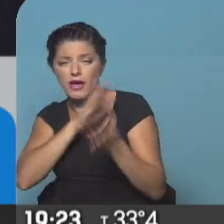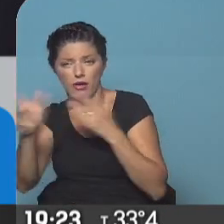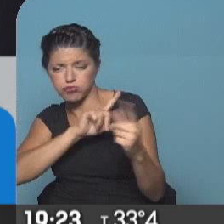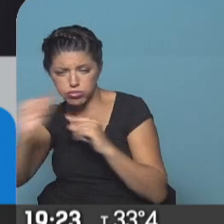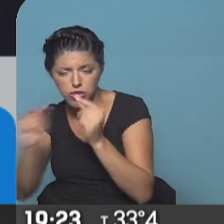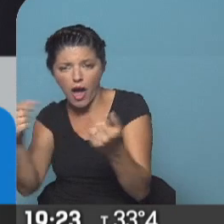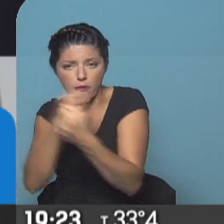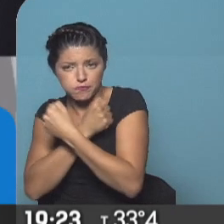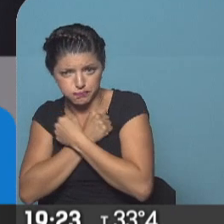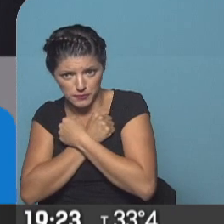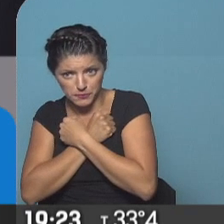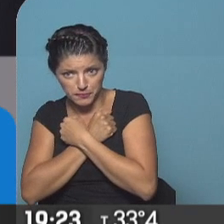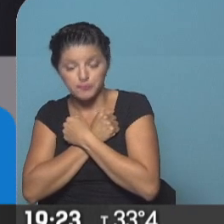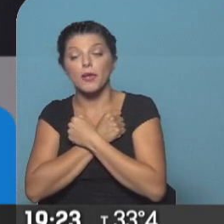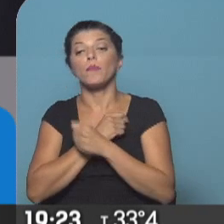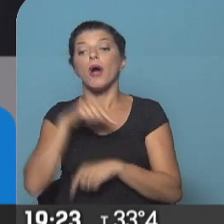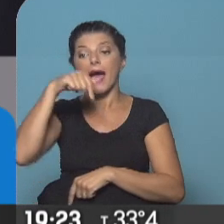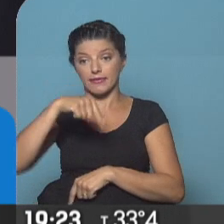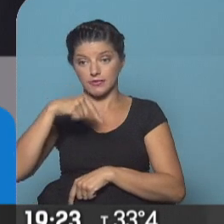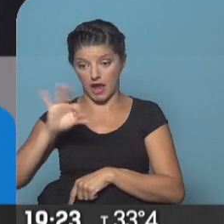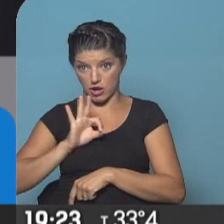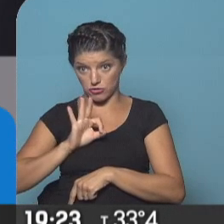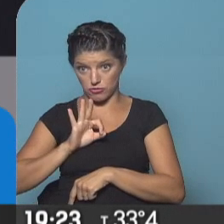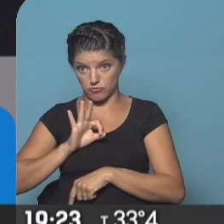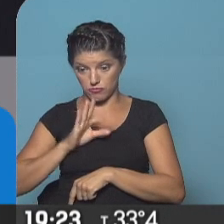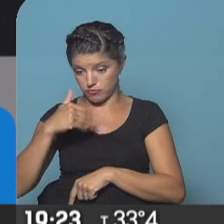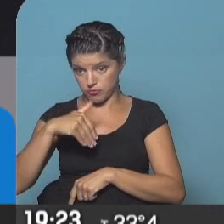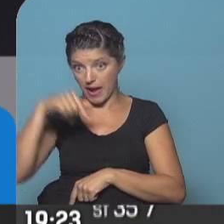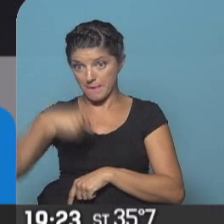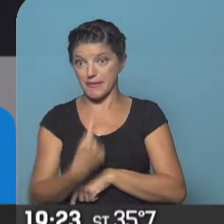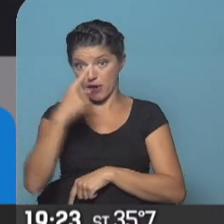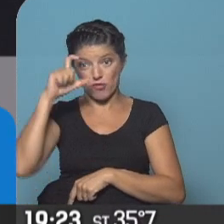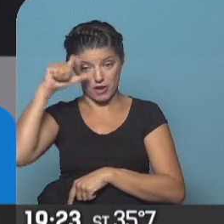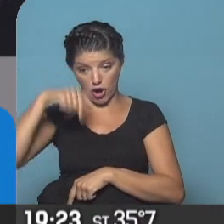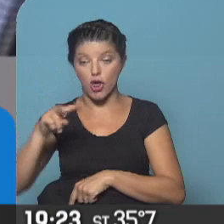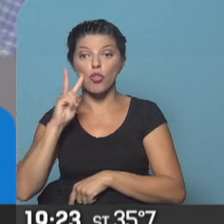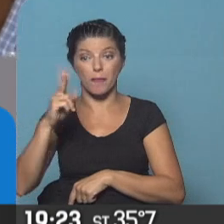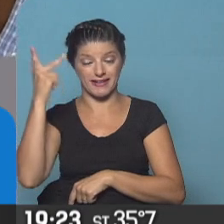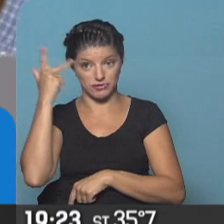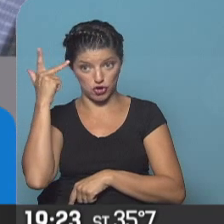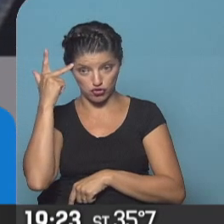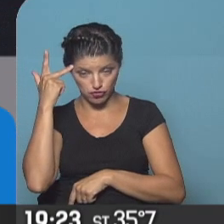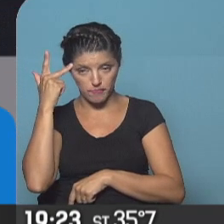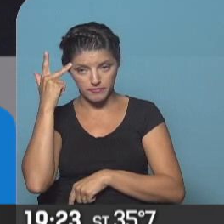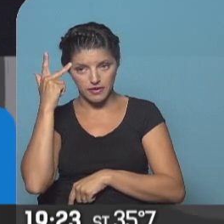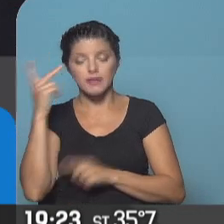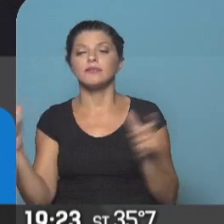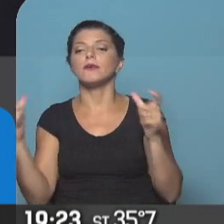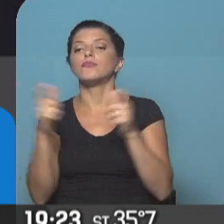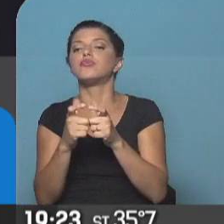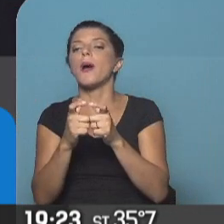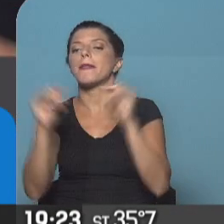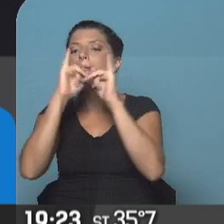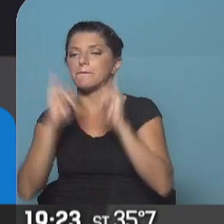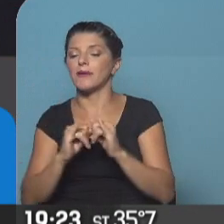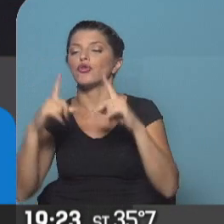Y este año, el 1 de enero de este año fue la 51 Jornada Mundial de la Paz de la Iglesia, y